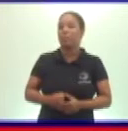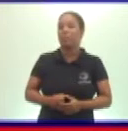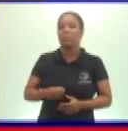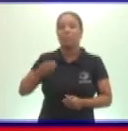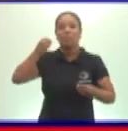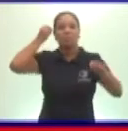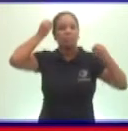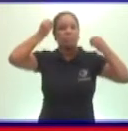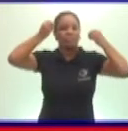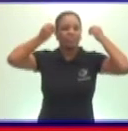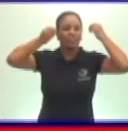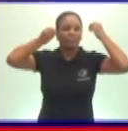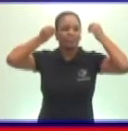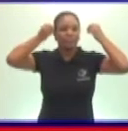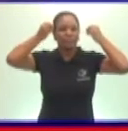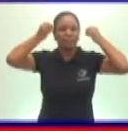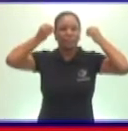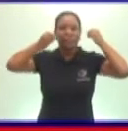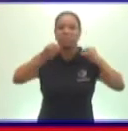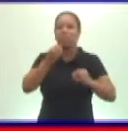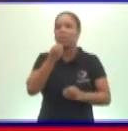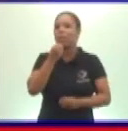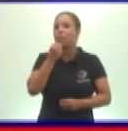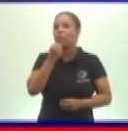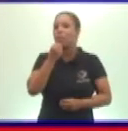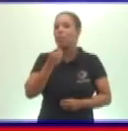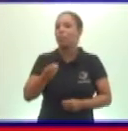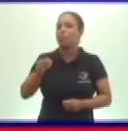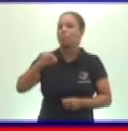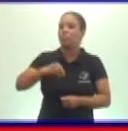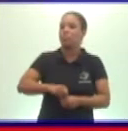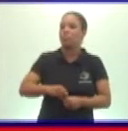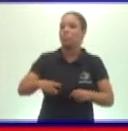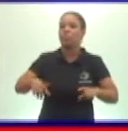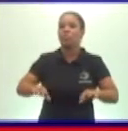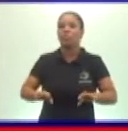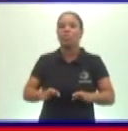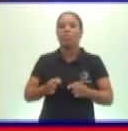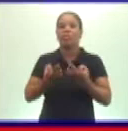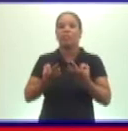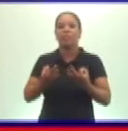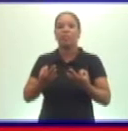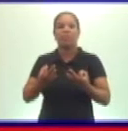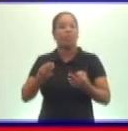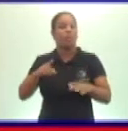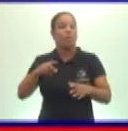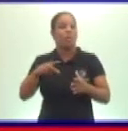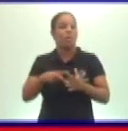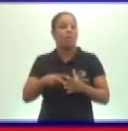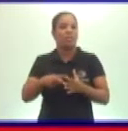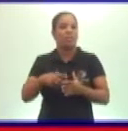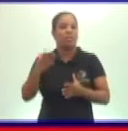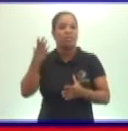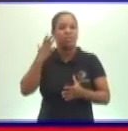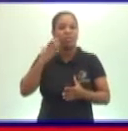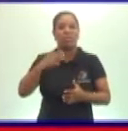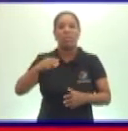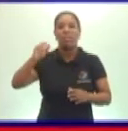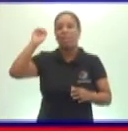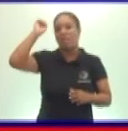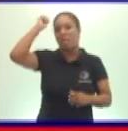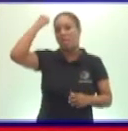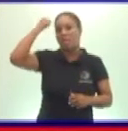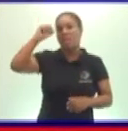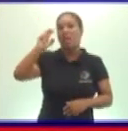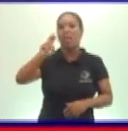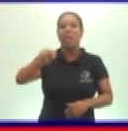razonamiento y el poder establecido en Francia a través de Napoleón. Por lo tanto, como los